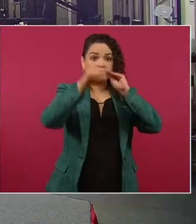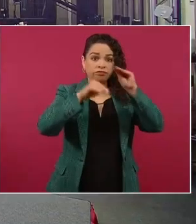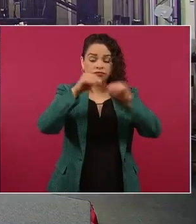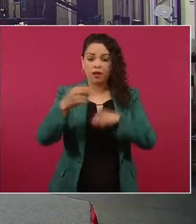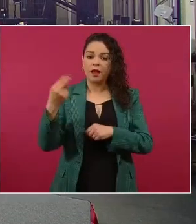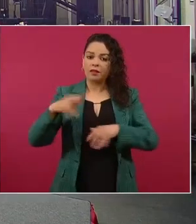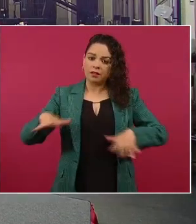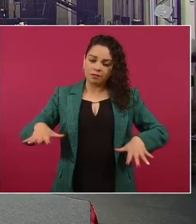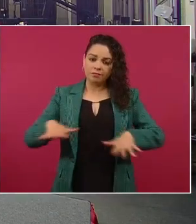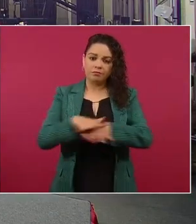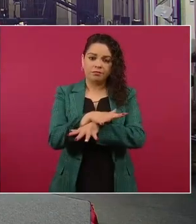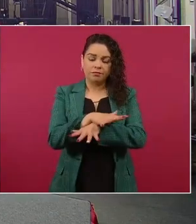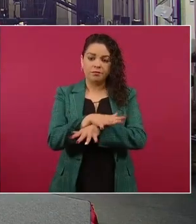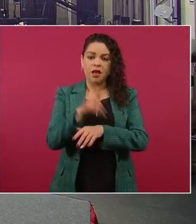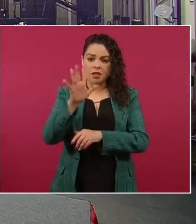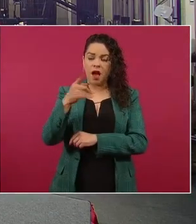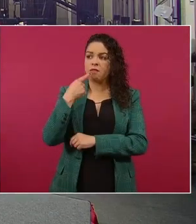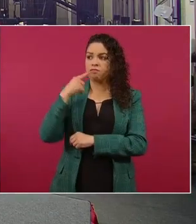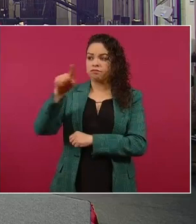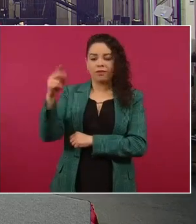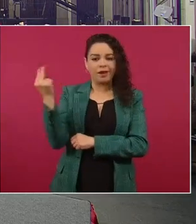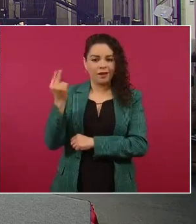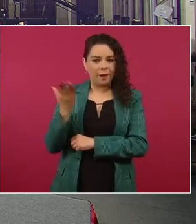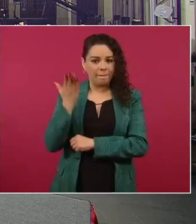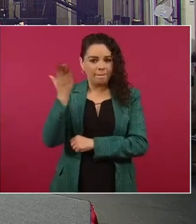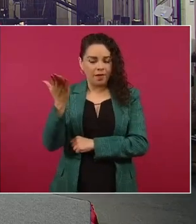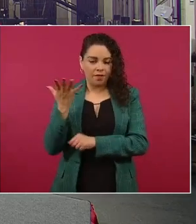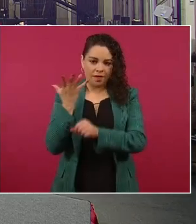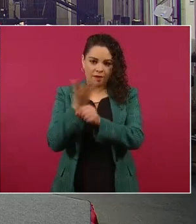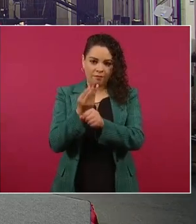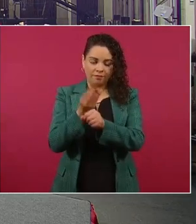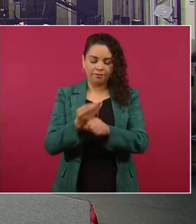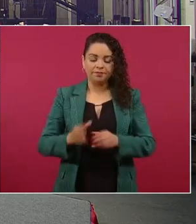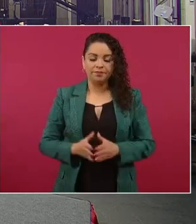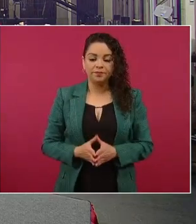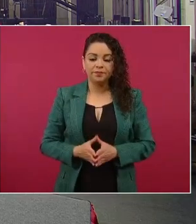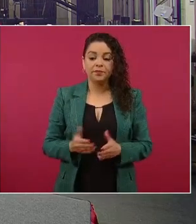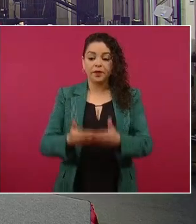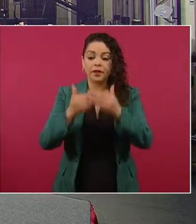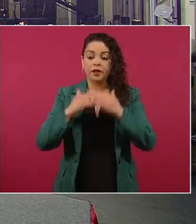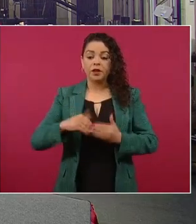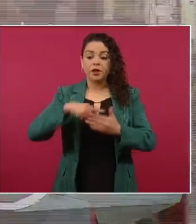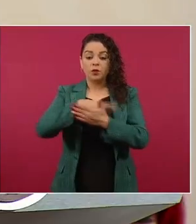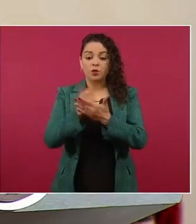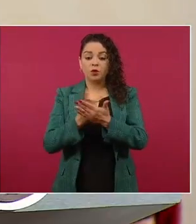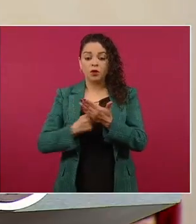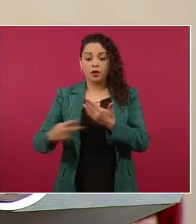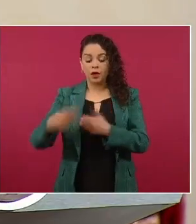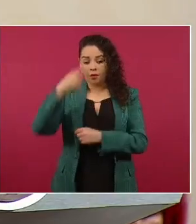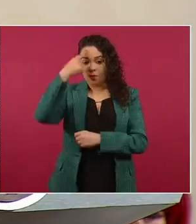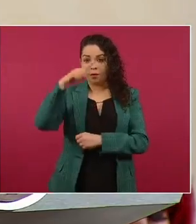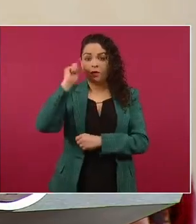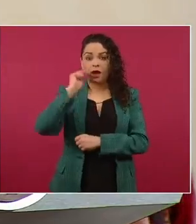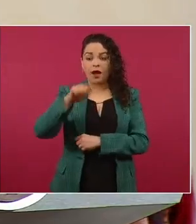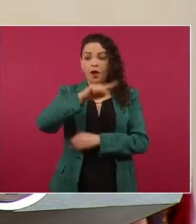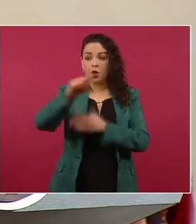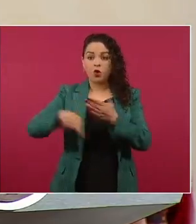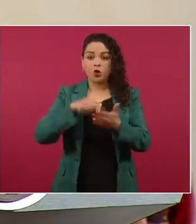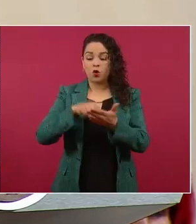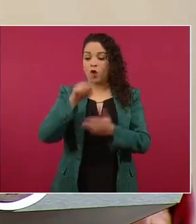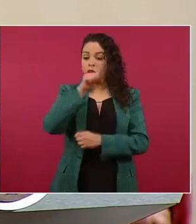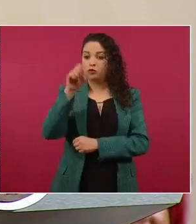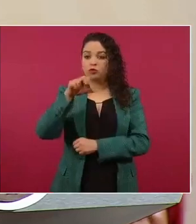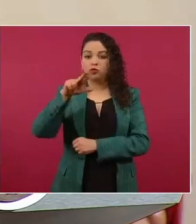revertir. Por otro lado, en lo que refiere al programa de mejoramiento de zonas arqueológicas, tenemos dos zonas que están